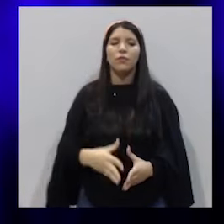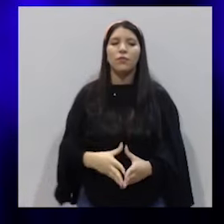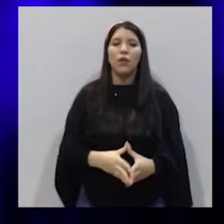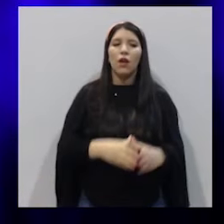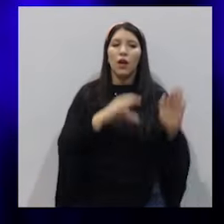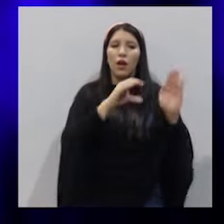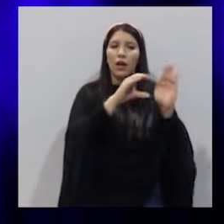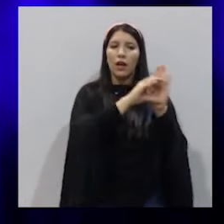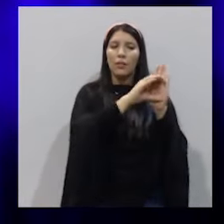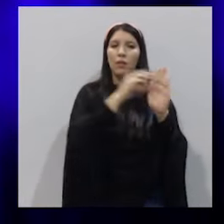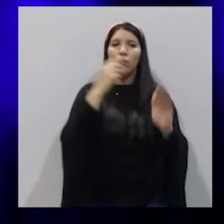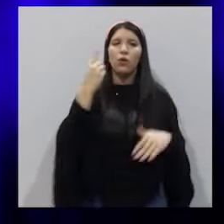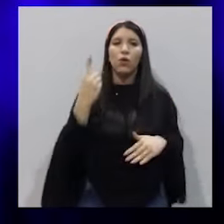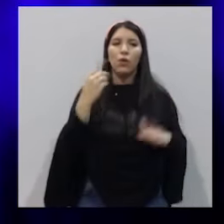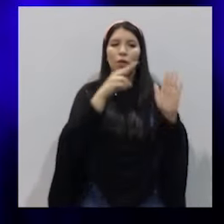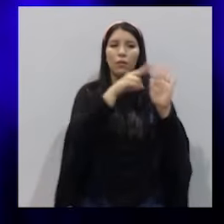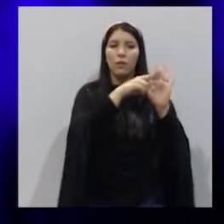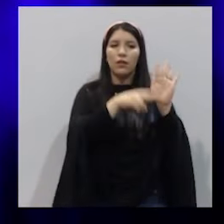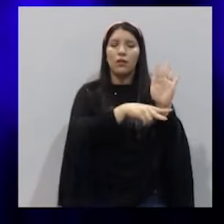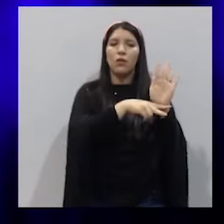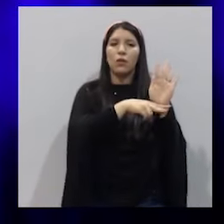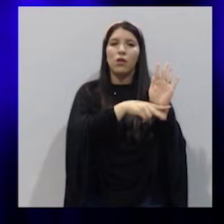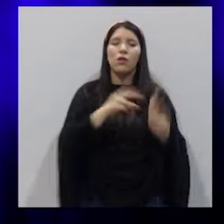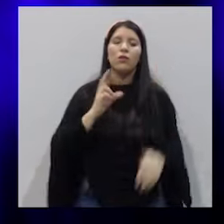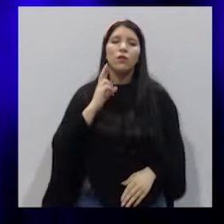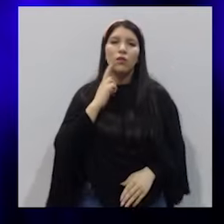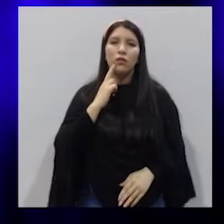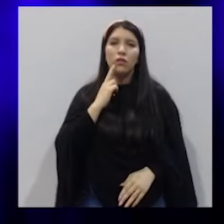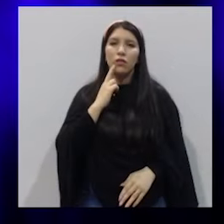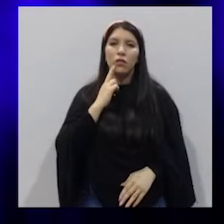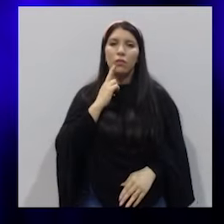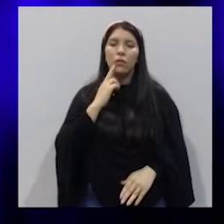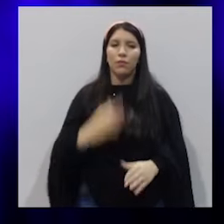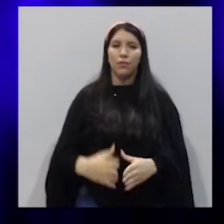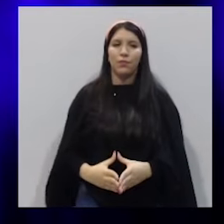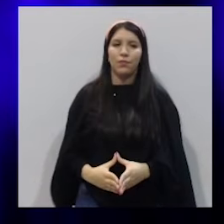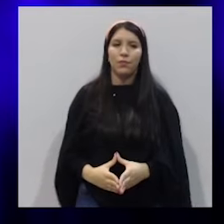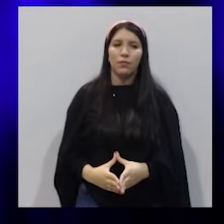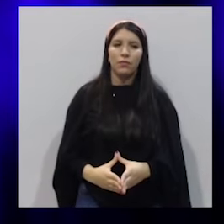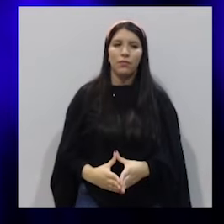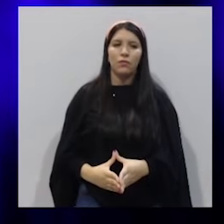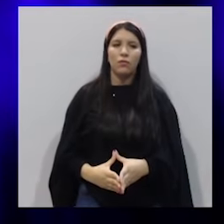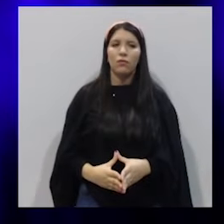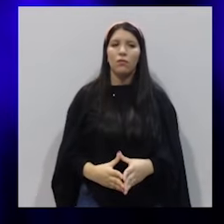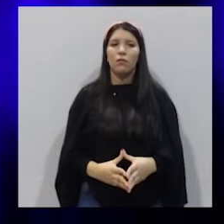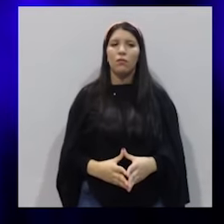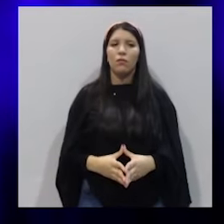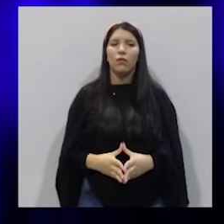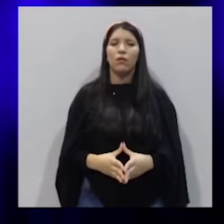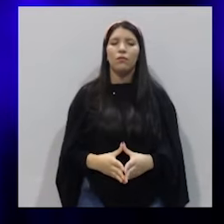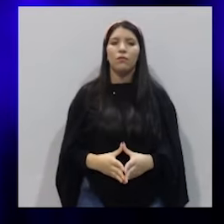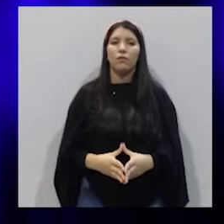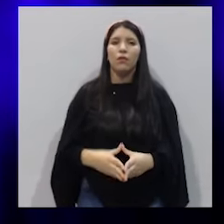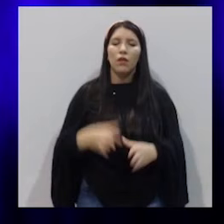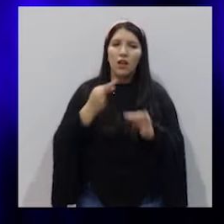abraham pudo esperar en dios supo esperar en dios y dice la palabra y no se debilitó en